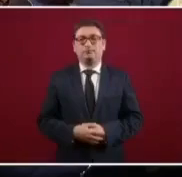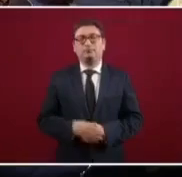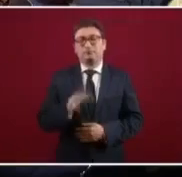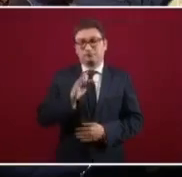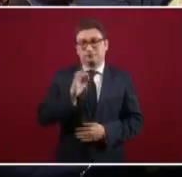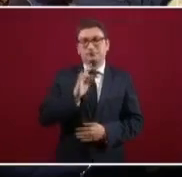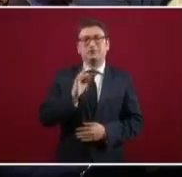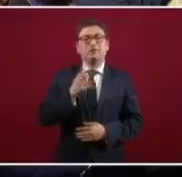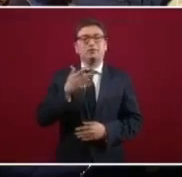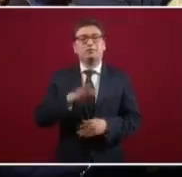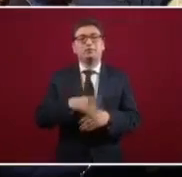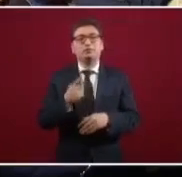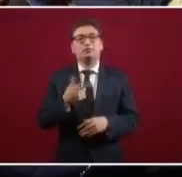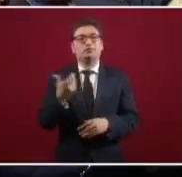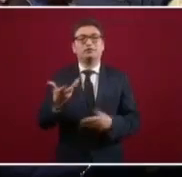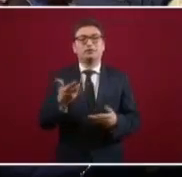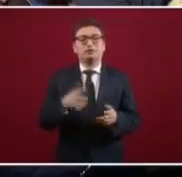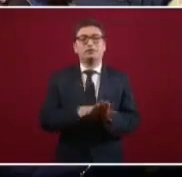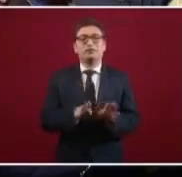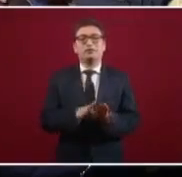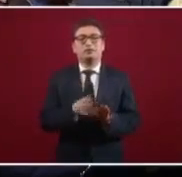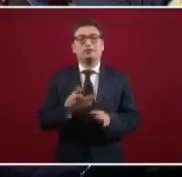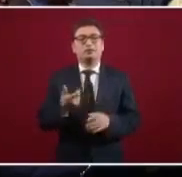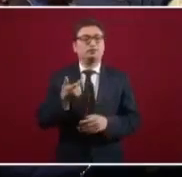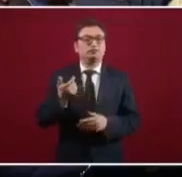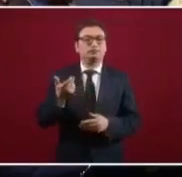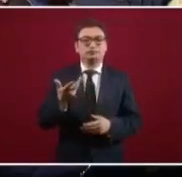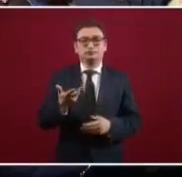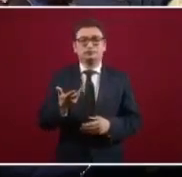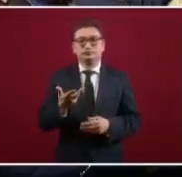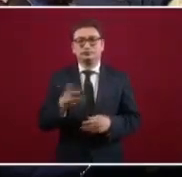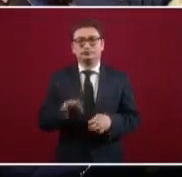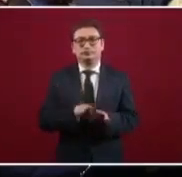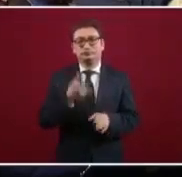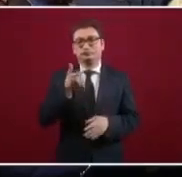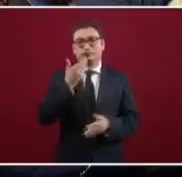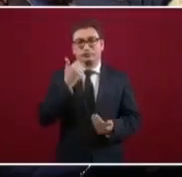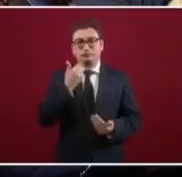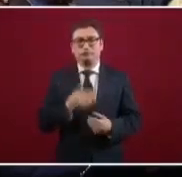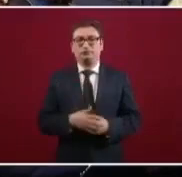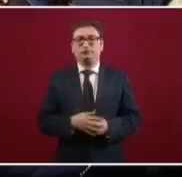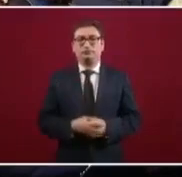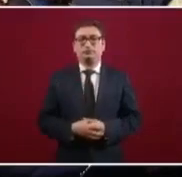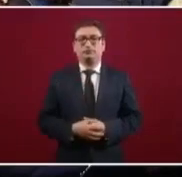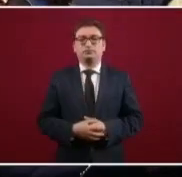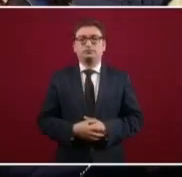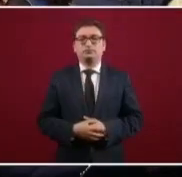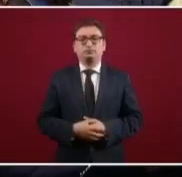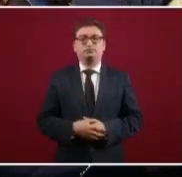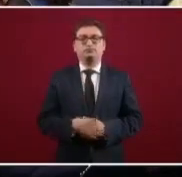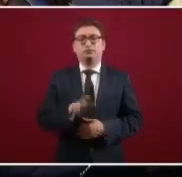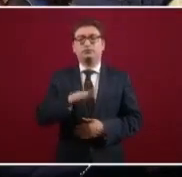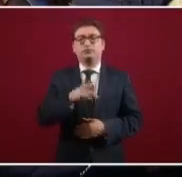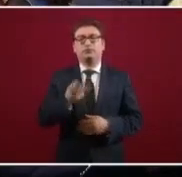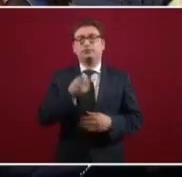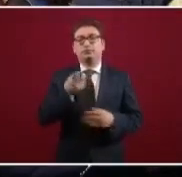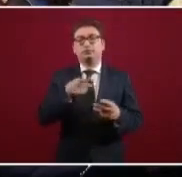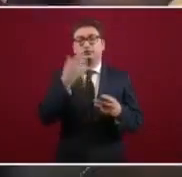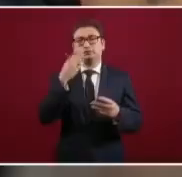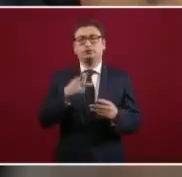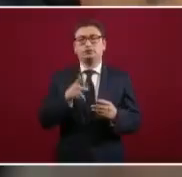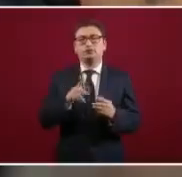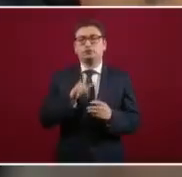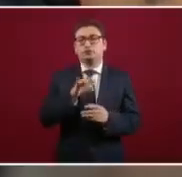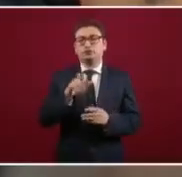samario no hay que puede hacerlas no hay y nada más una precisión para el titular luis